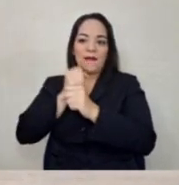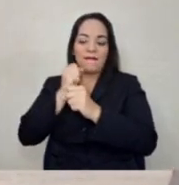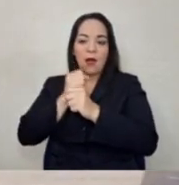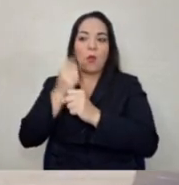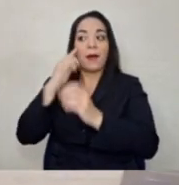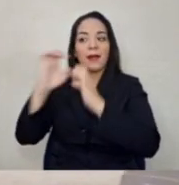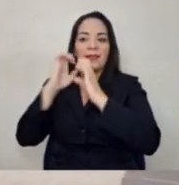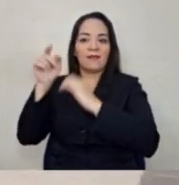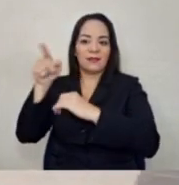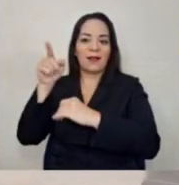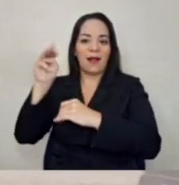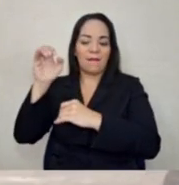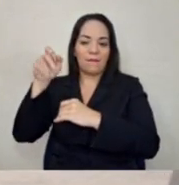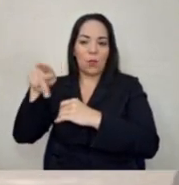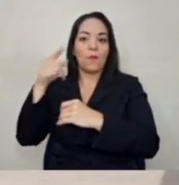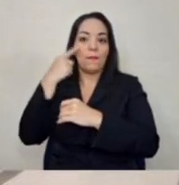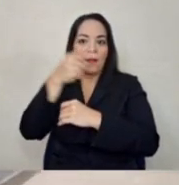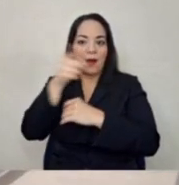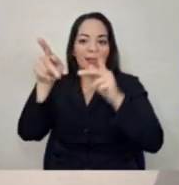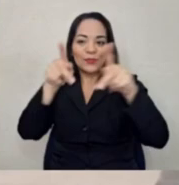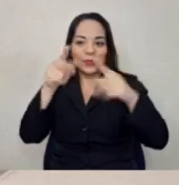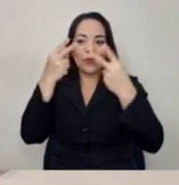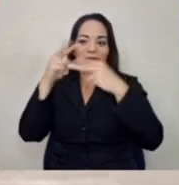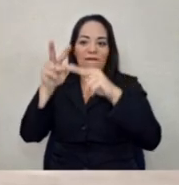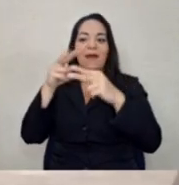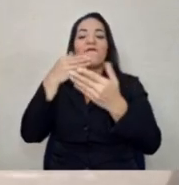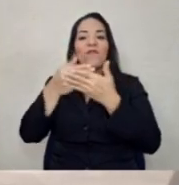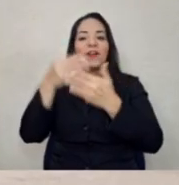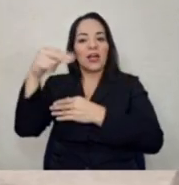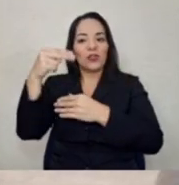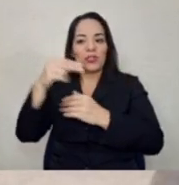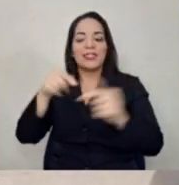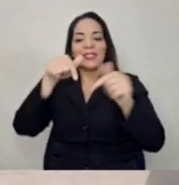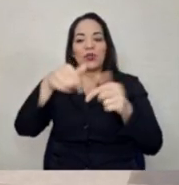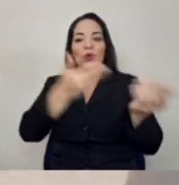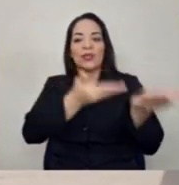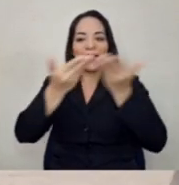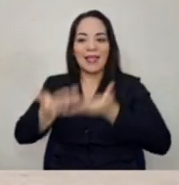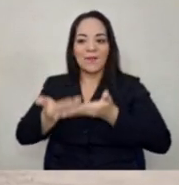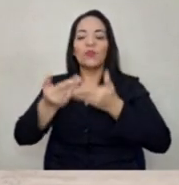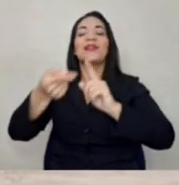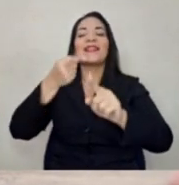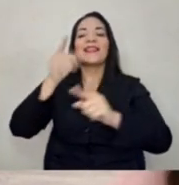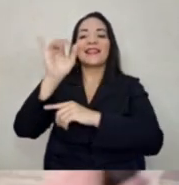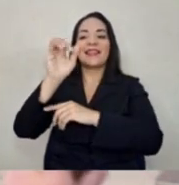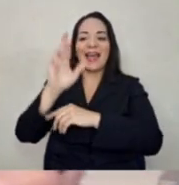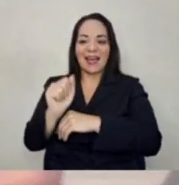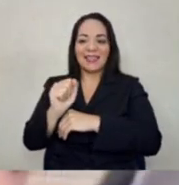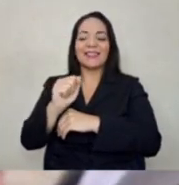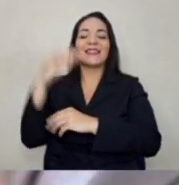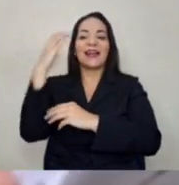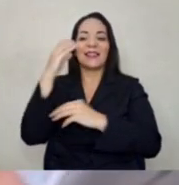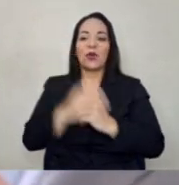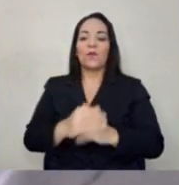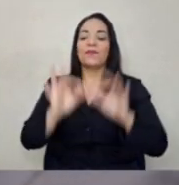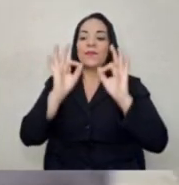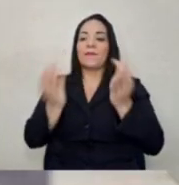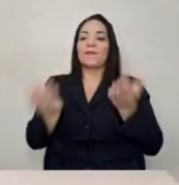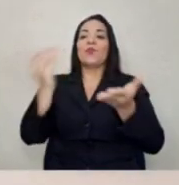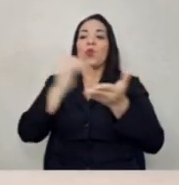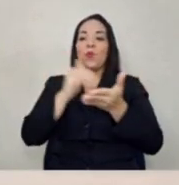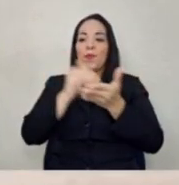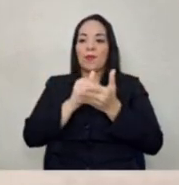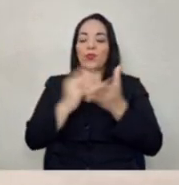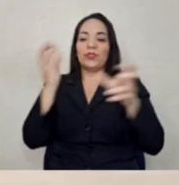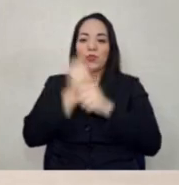todos los televidentes también las buenas noticias que estamos trayendo hoy desde Taras de Cartago. Para recapitular y para toda la gente que